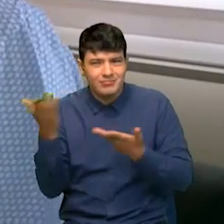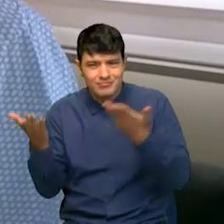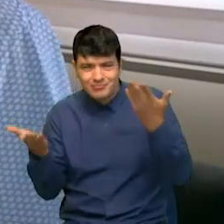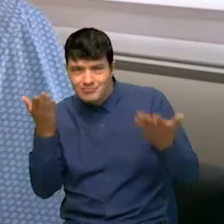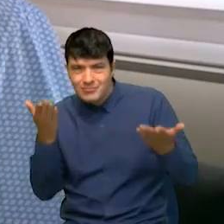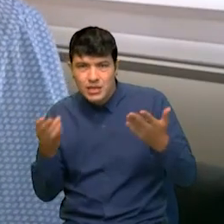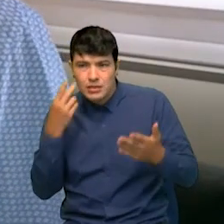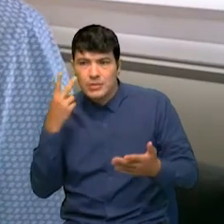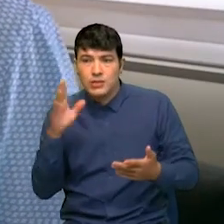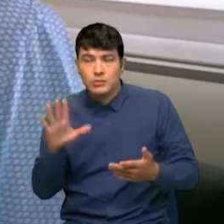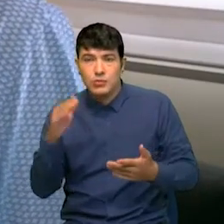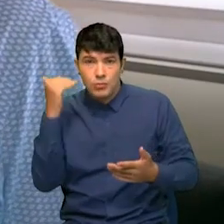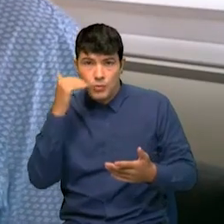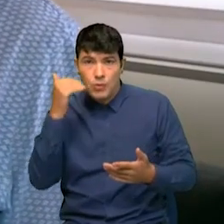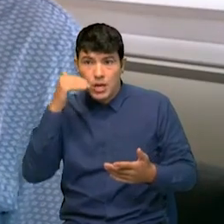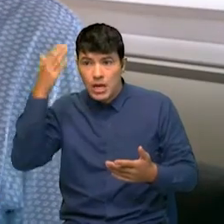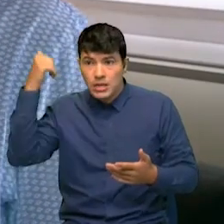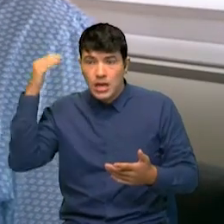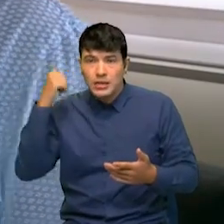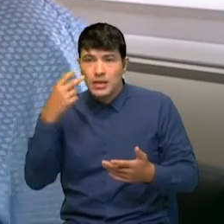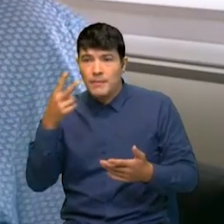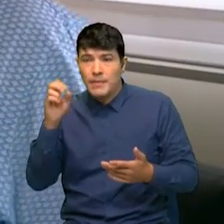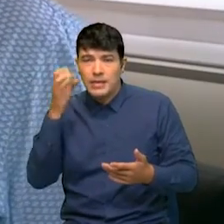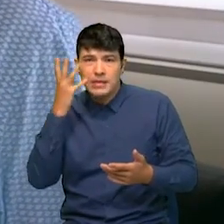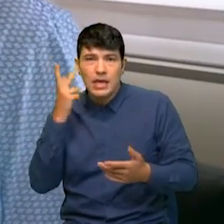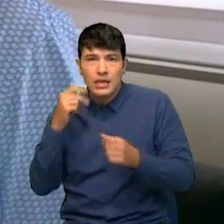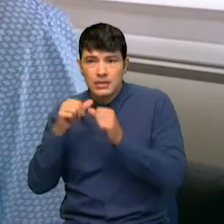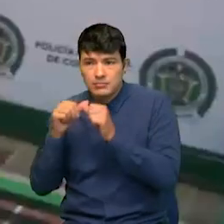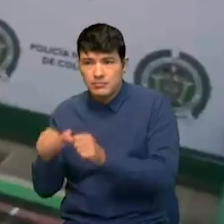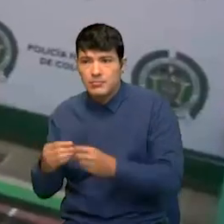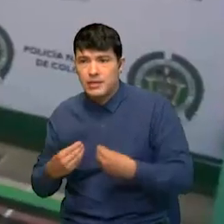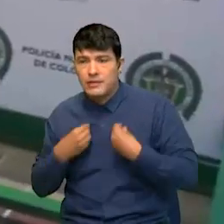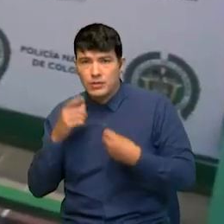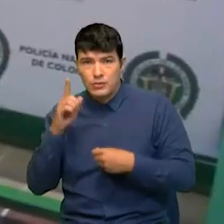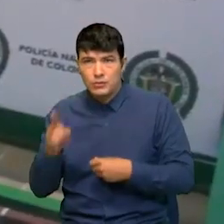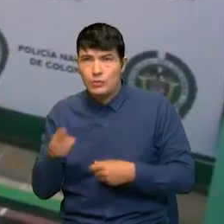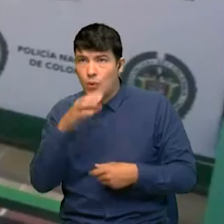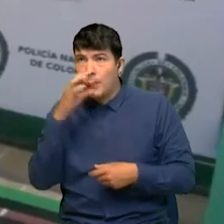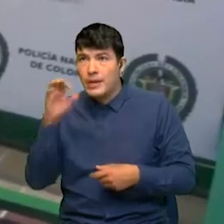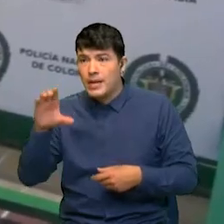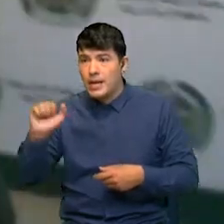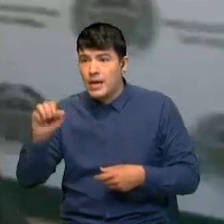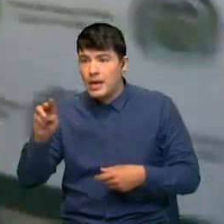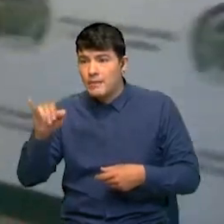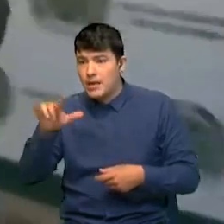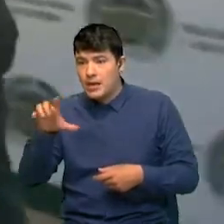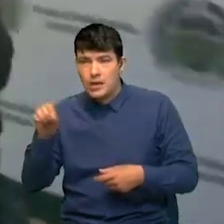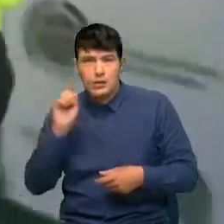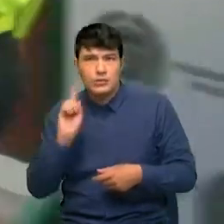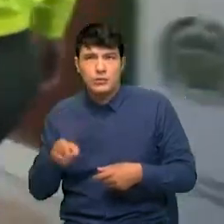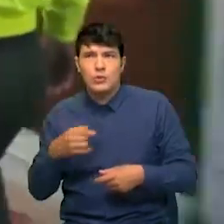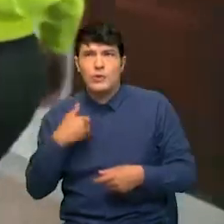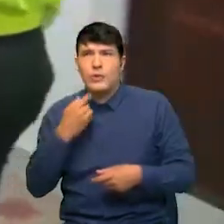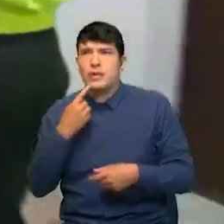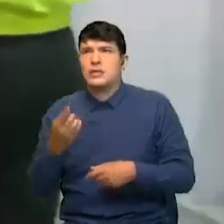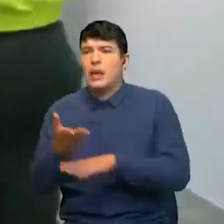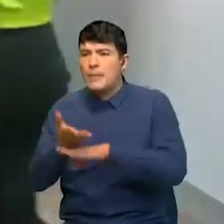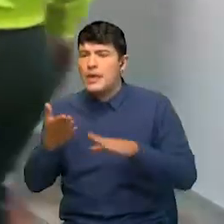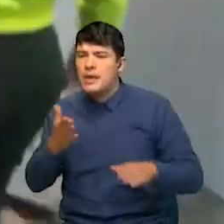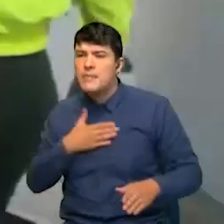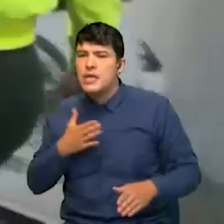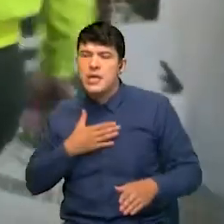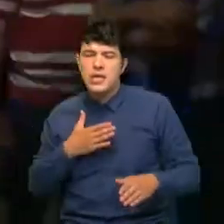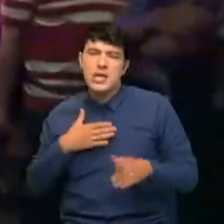llevaba ya 20 días viviendo estable con camilo el muchacho reclama que su esposa